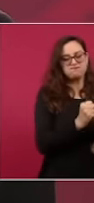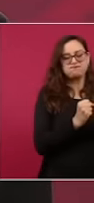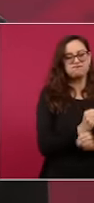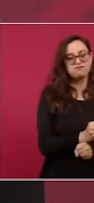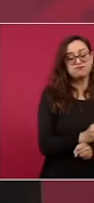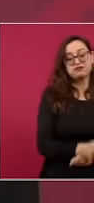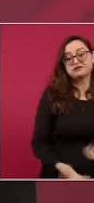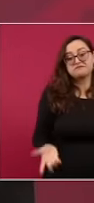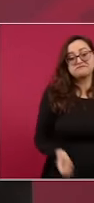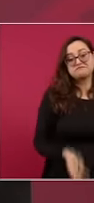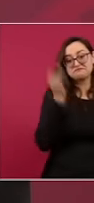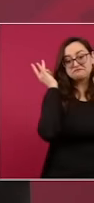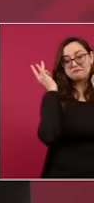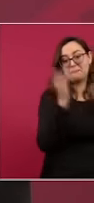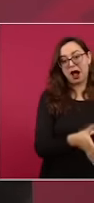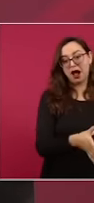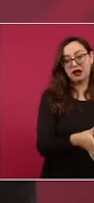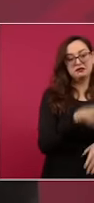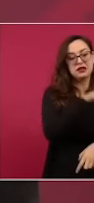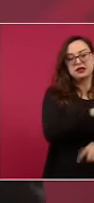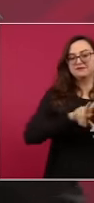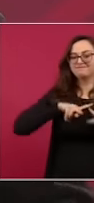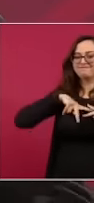lograron destituirlo.